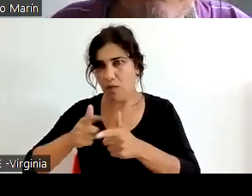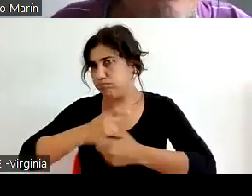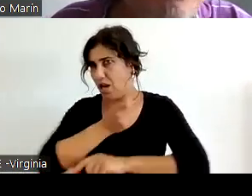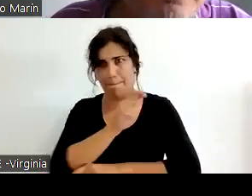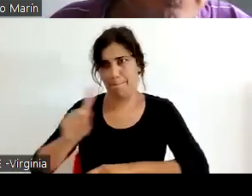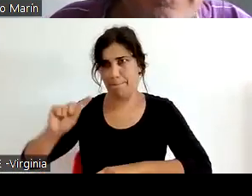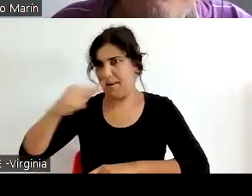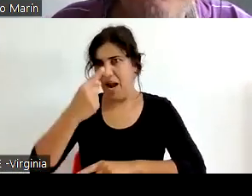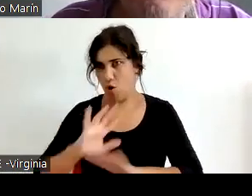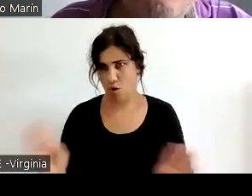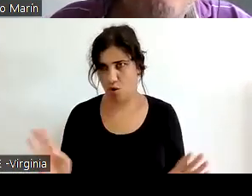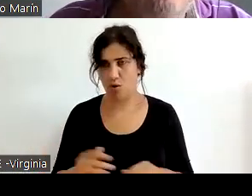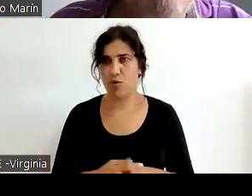ejemplos